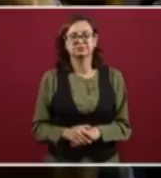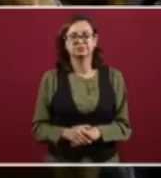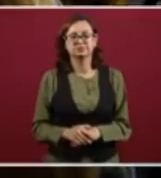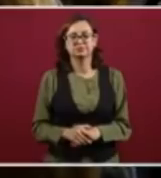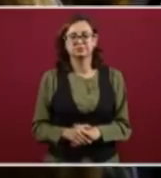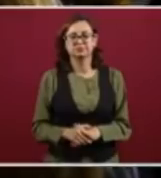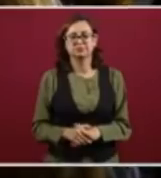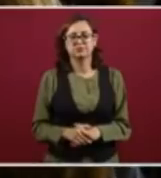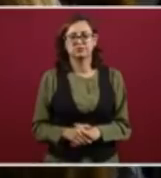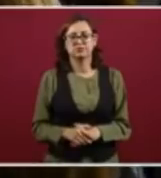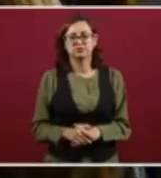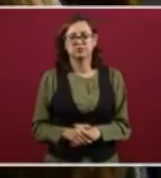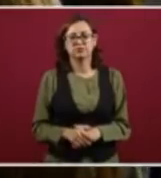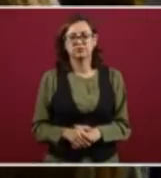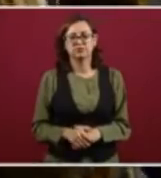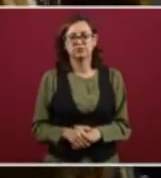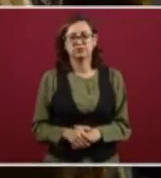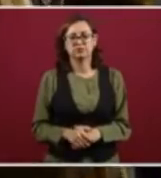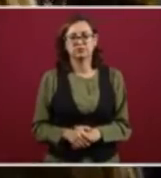observaba